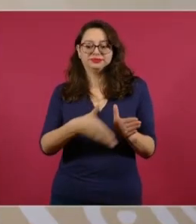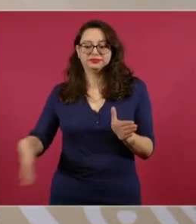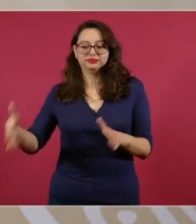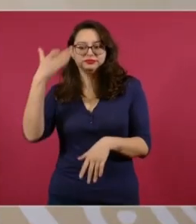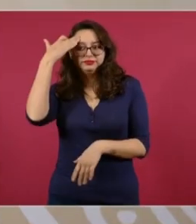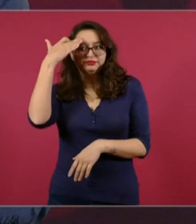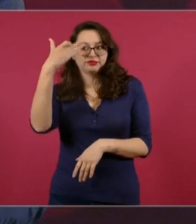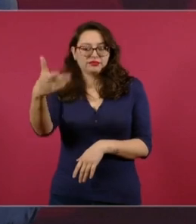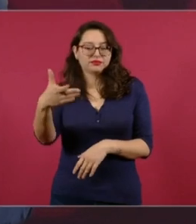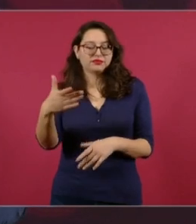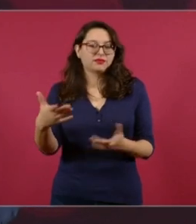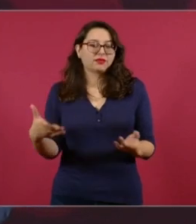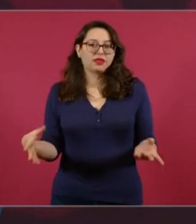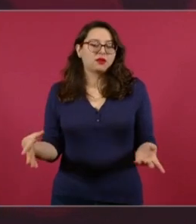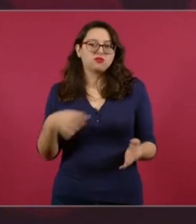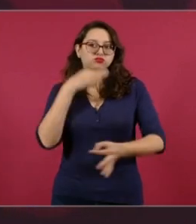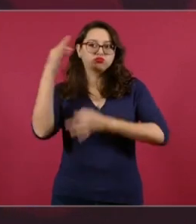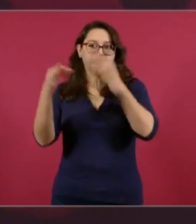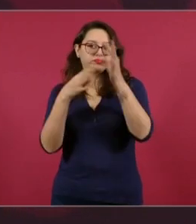se